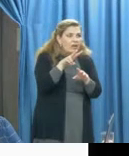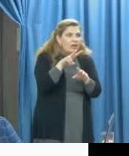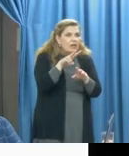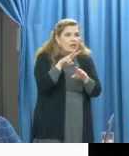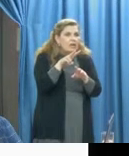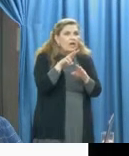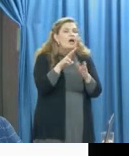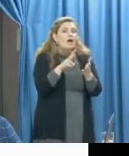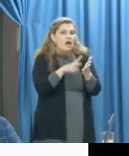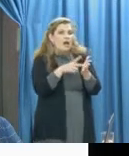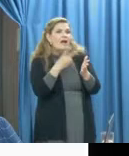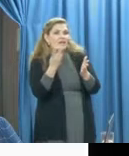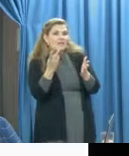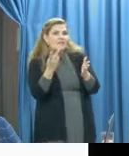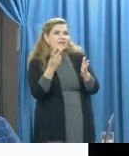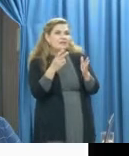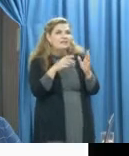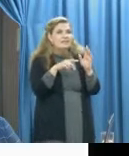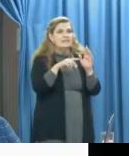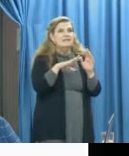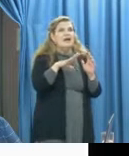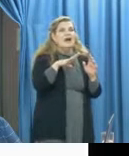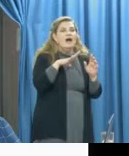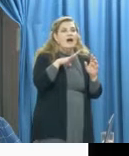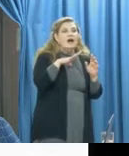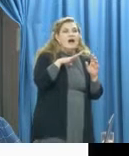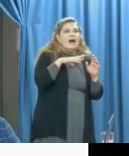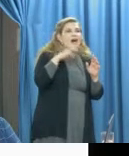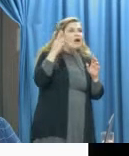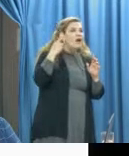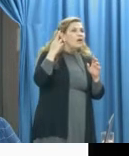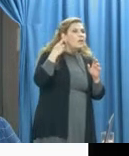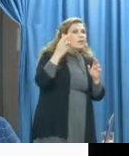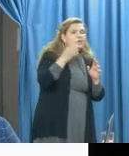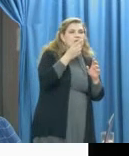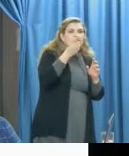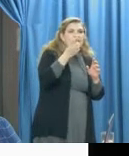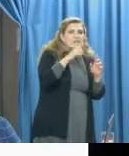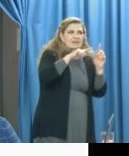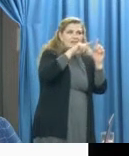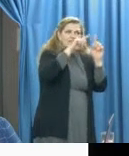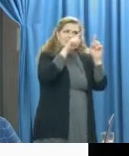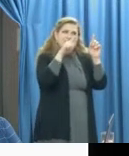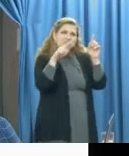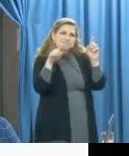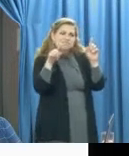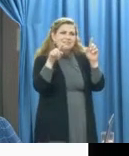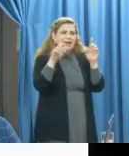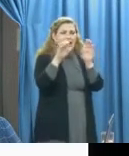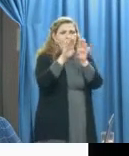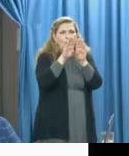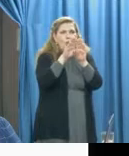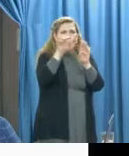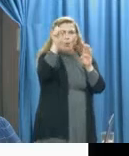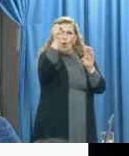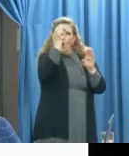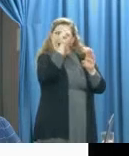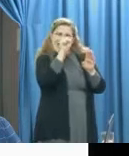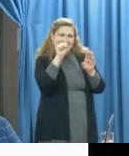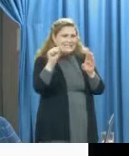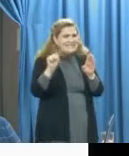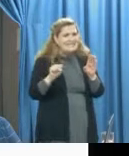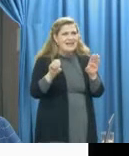veces algunas frecuencias están afectadas, otras, y los audiólogos dicen, esta curva tiene forma de S, tiene forma